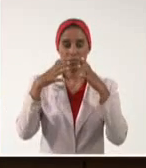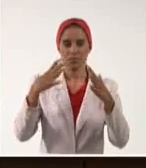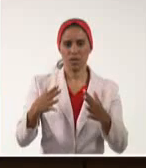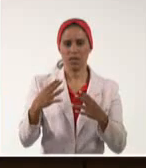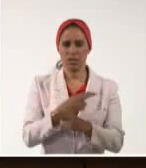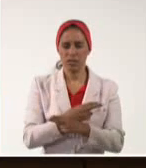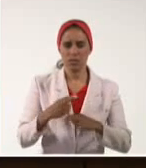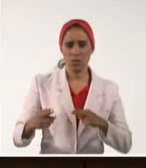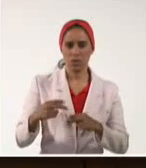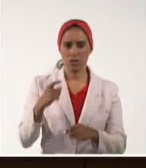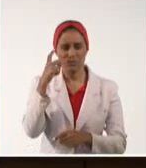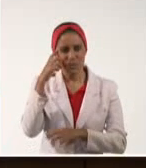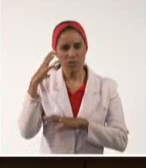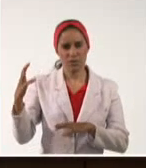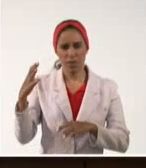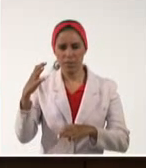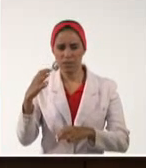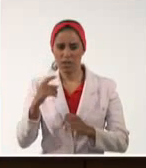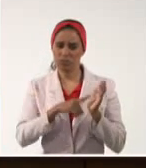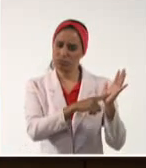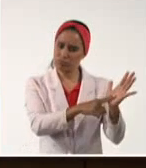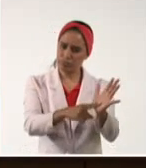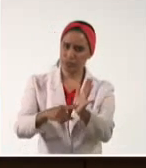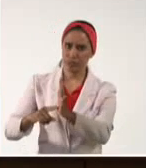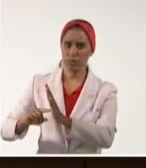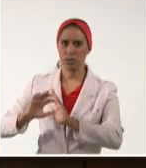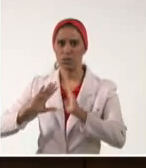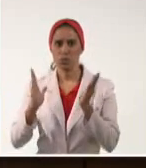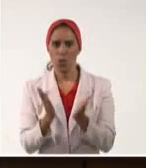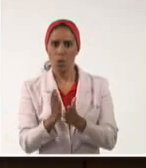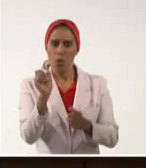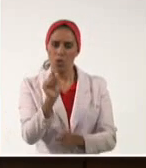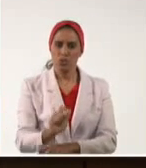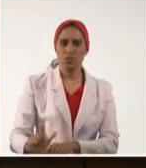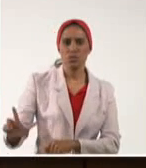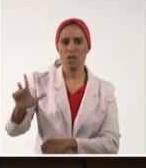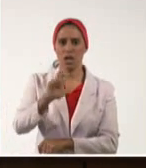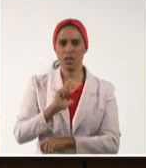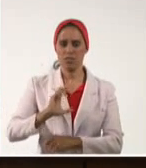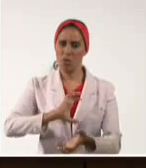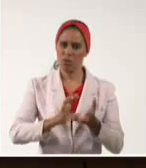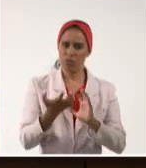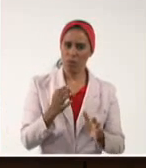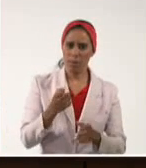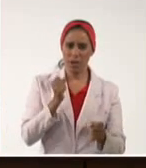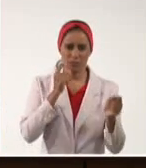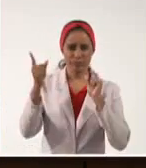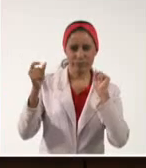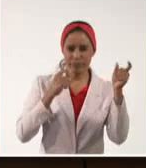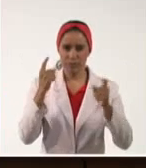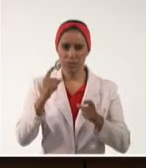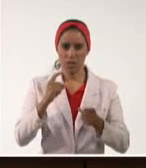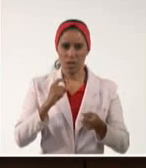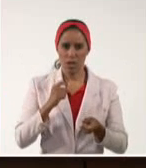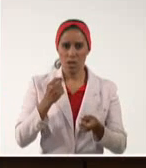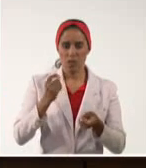está demostrada la factibilidad del socialismo y la experiencia práctica de los intentos de su construcción en otros